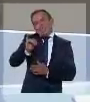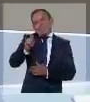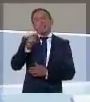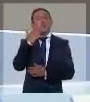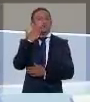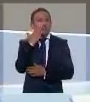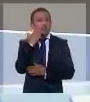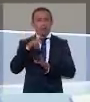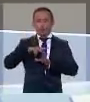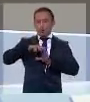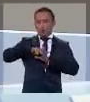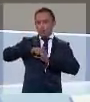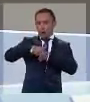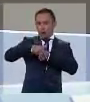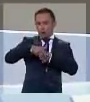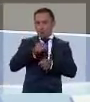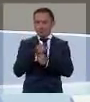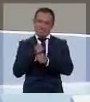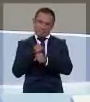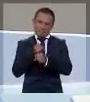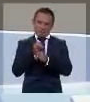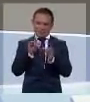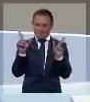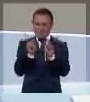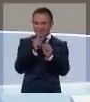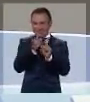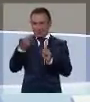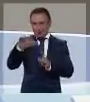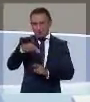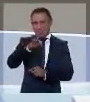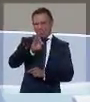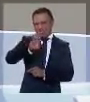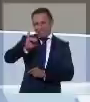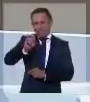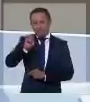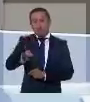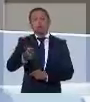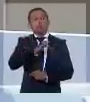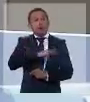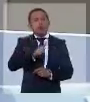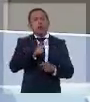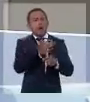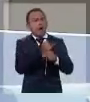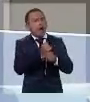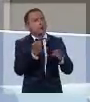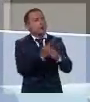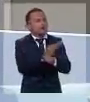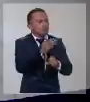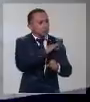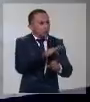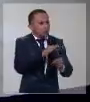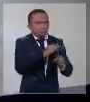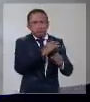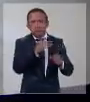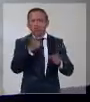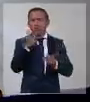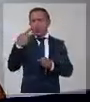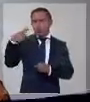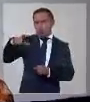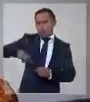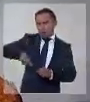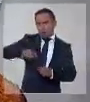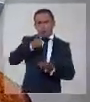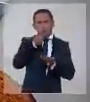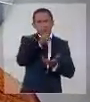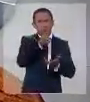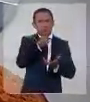cosas en la calle y que a partir de eso podemos saber si realmente los recursos públicos, como se están peleando aquí estos